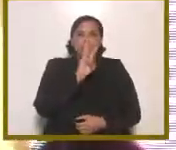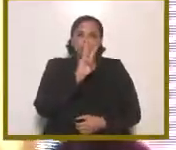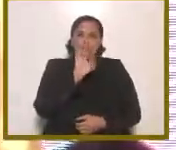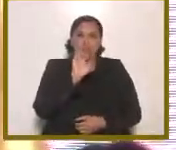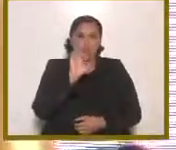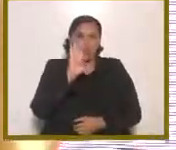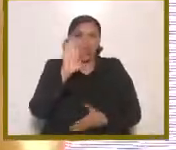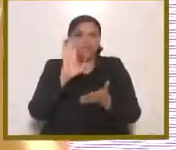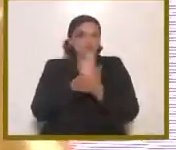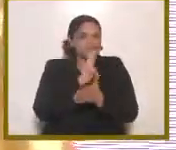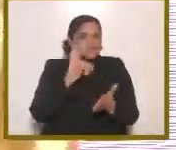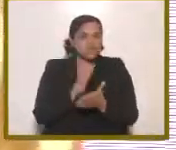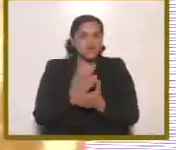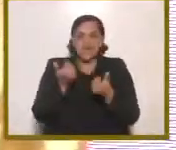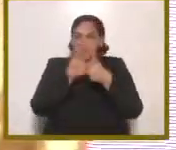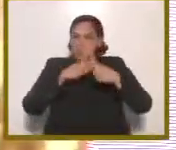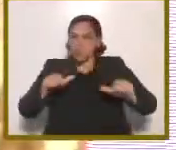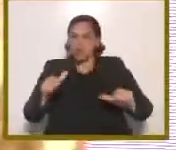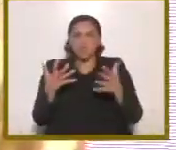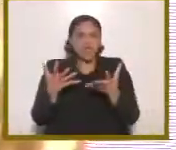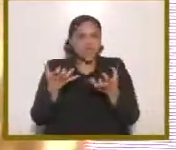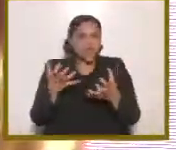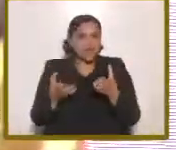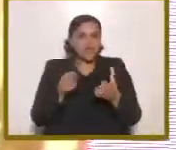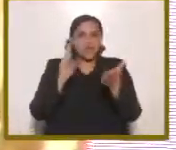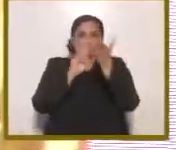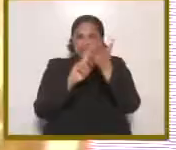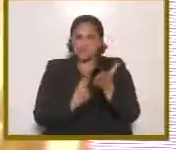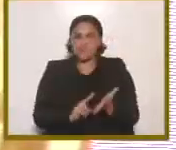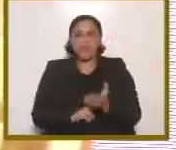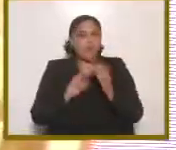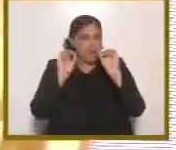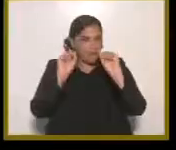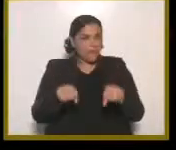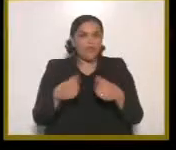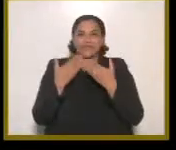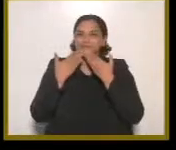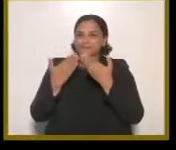las personas que quieran registrarse en apoyo lo pueden hacer. Muchas gracias y bendiciones.